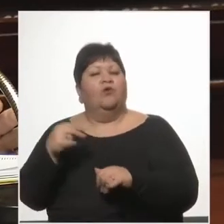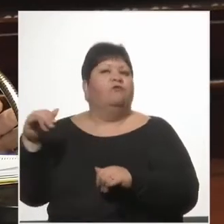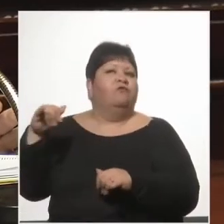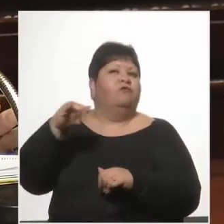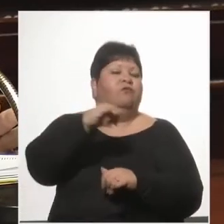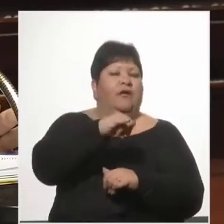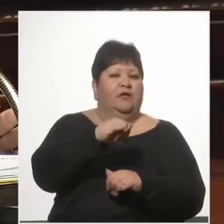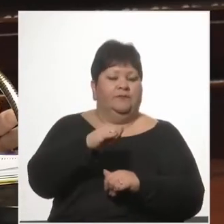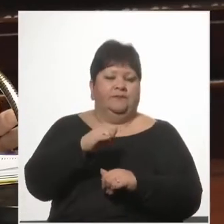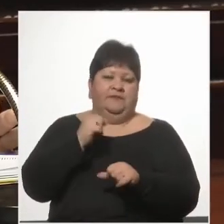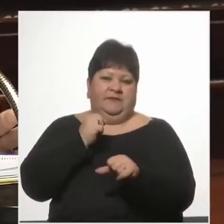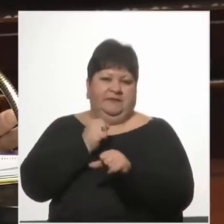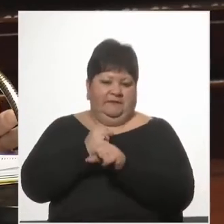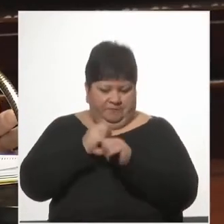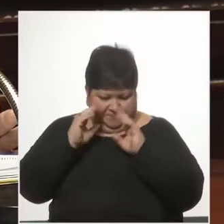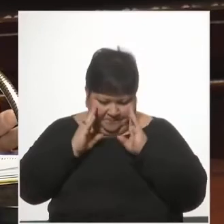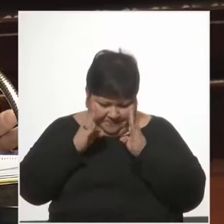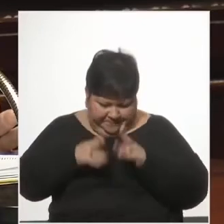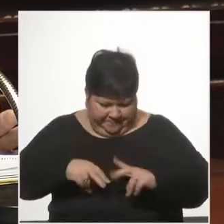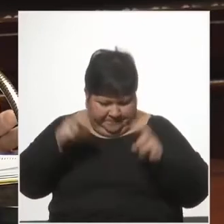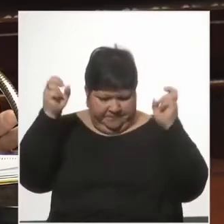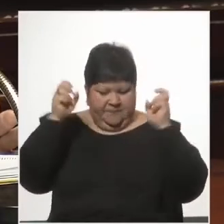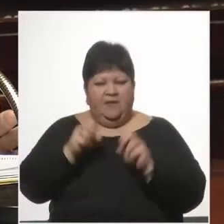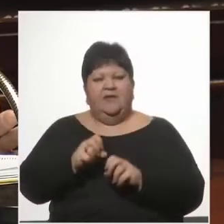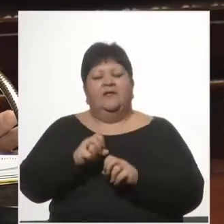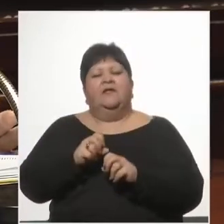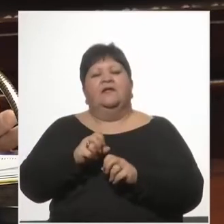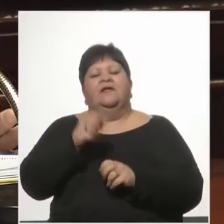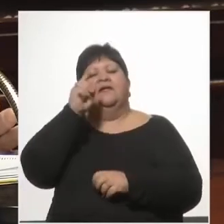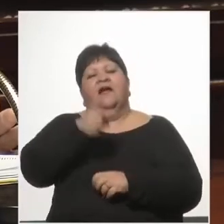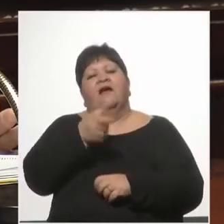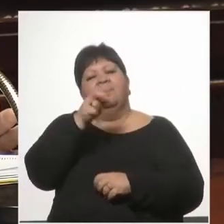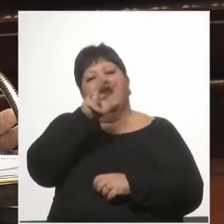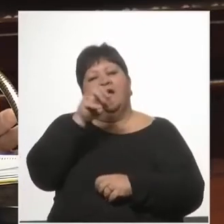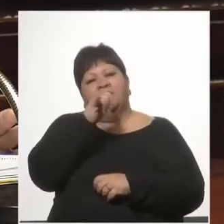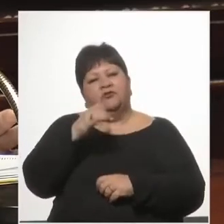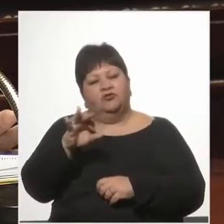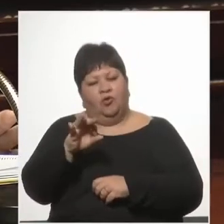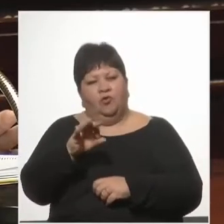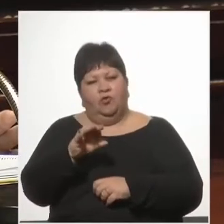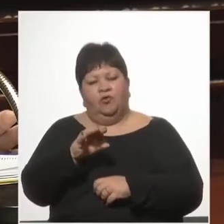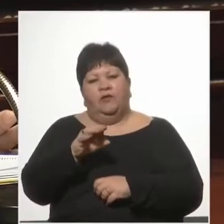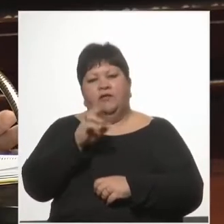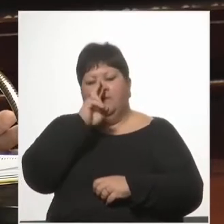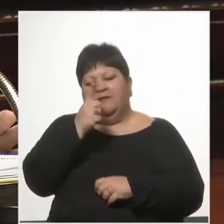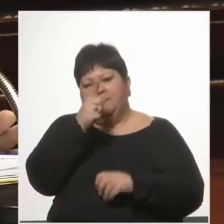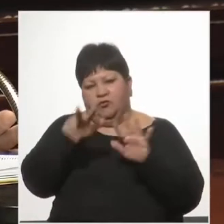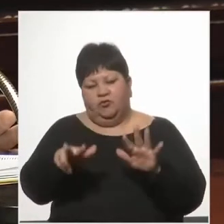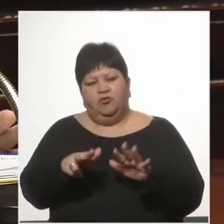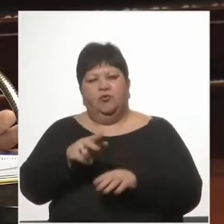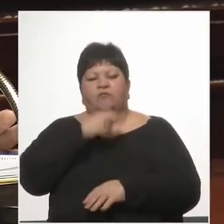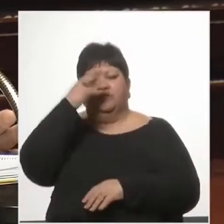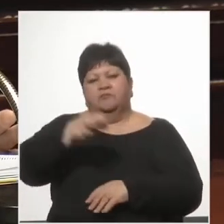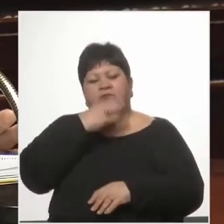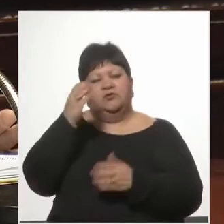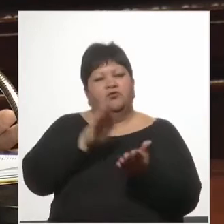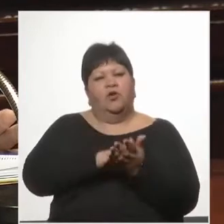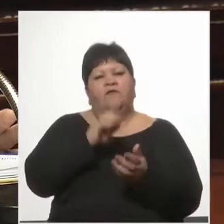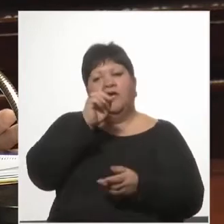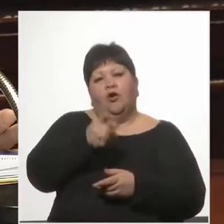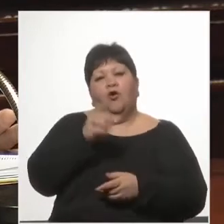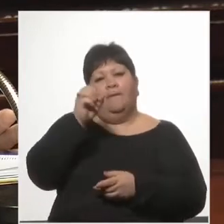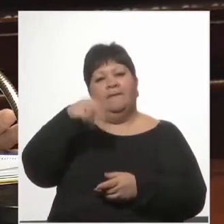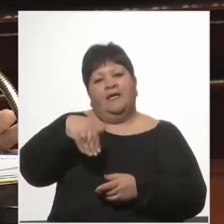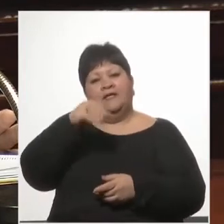El 10 de abril del 2018, Gavazo hace sus declaraciones sobre la muerte de Gomensoro. La supuesta